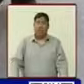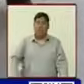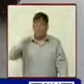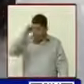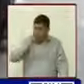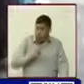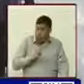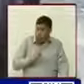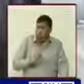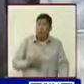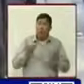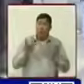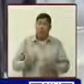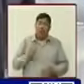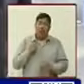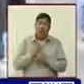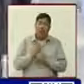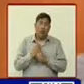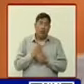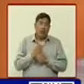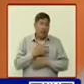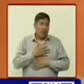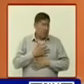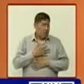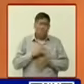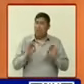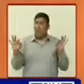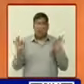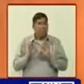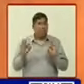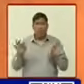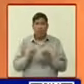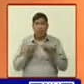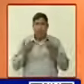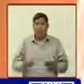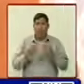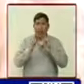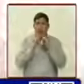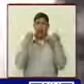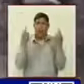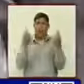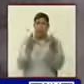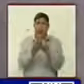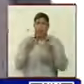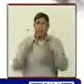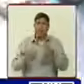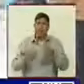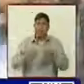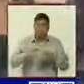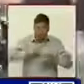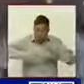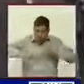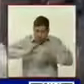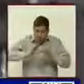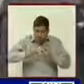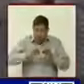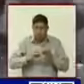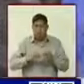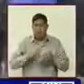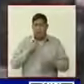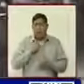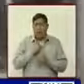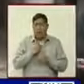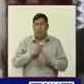Señor, ¿y ahora de trabajo qué está haciendo? Nada, pues aquí es mi taller, mi de sastrería, y no hay trabajo,